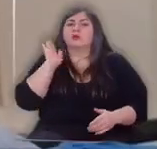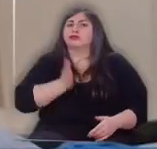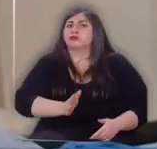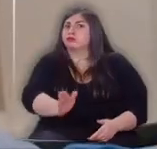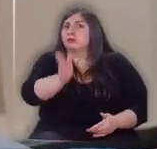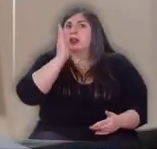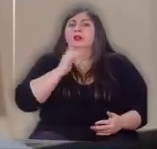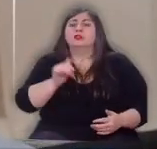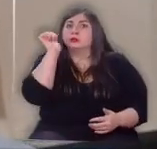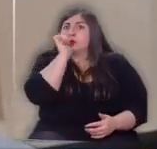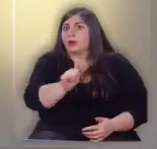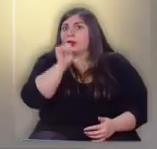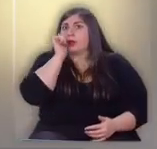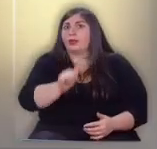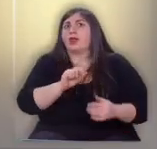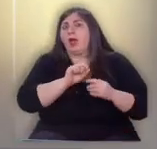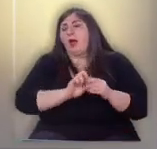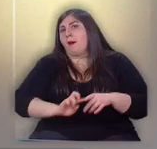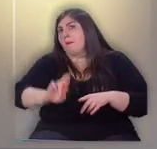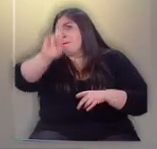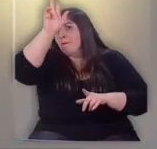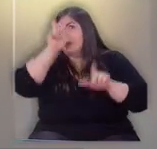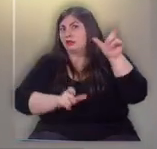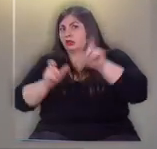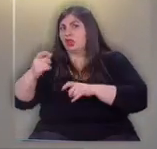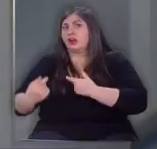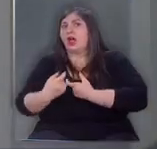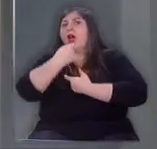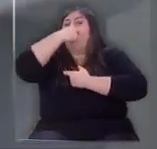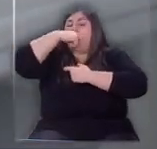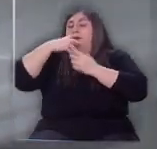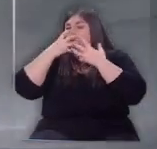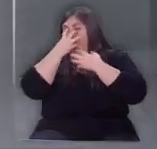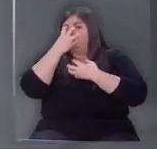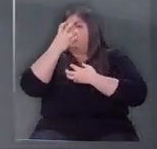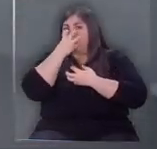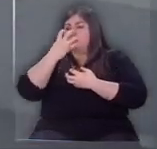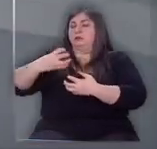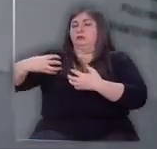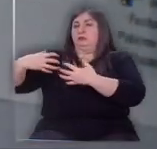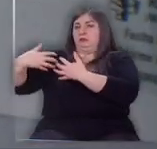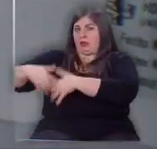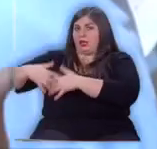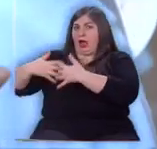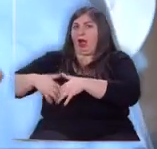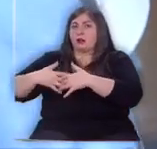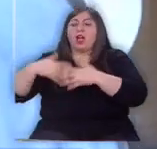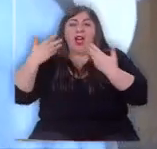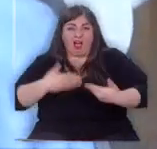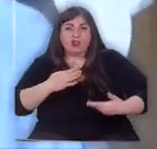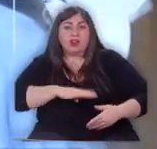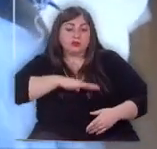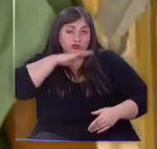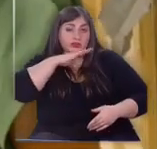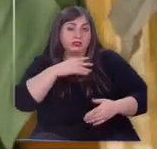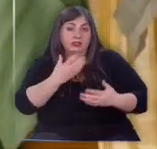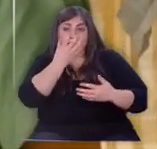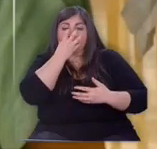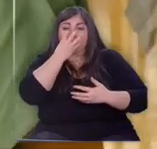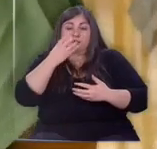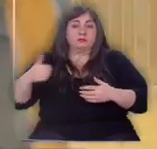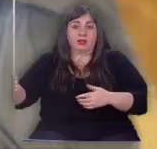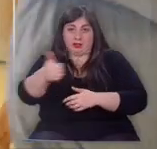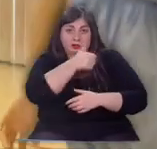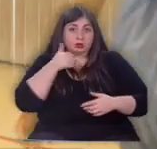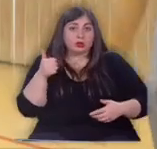constante. Todos los días aumentan los pacientes conectados y por ahora hay suficientes respiradores para todos. Hoy